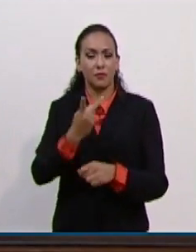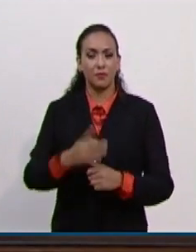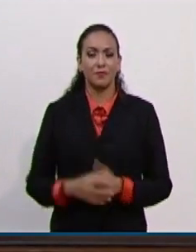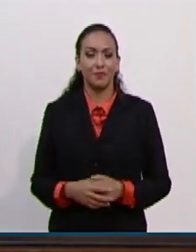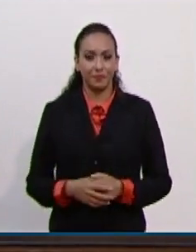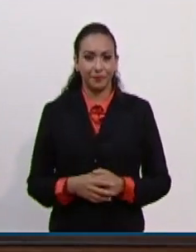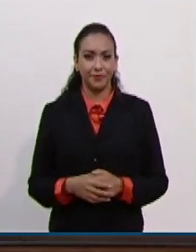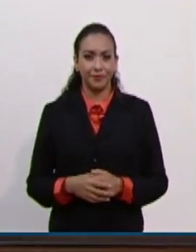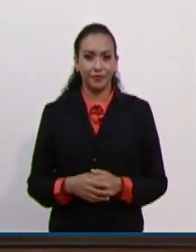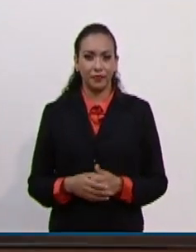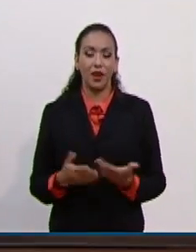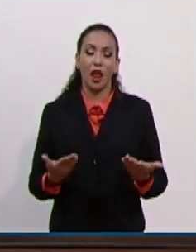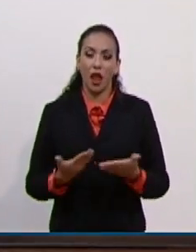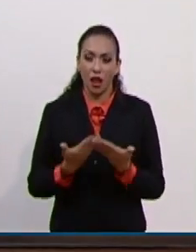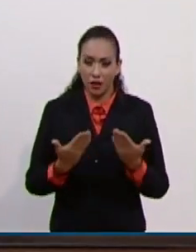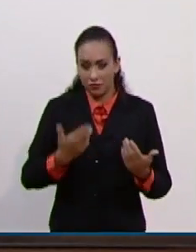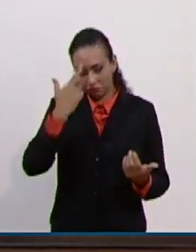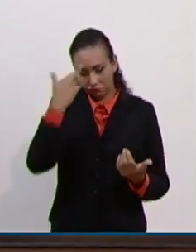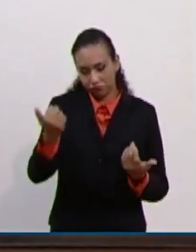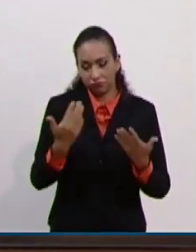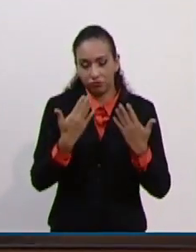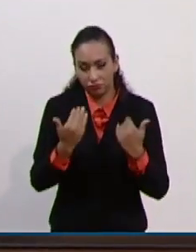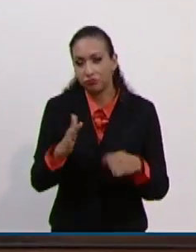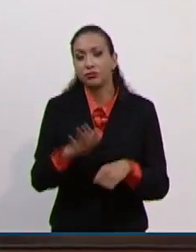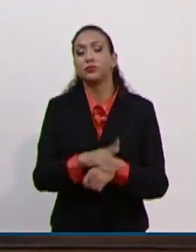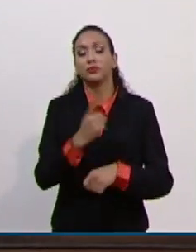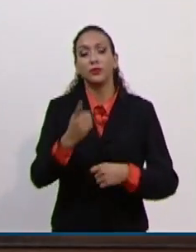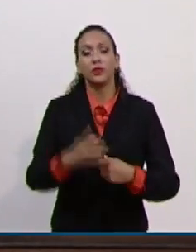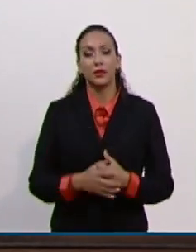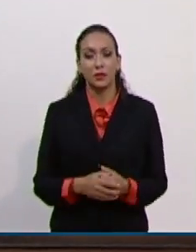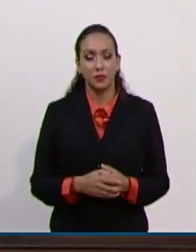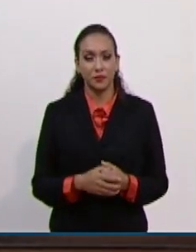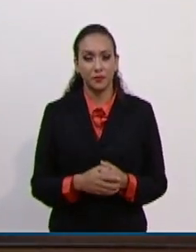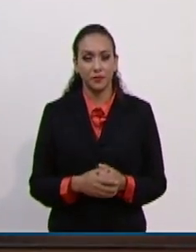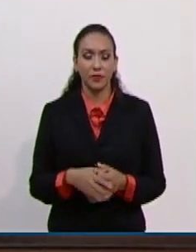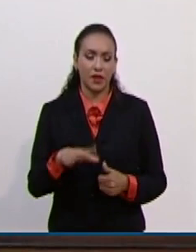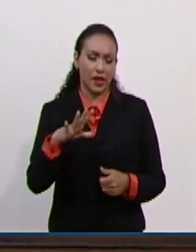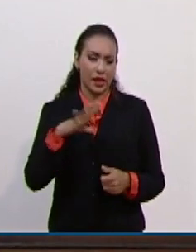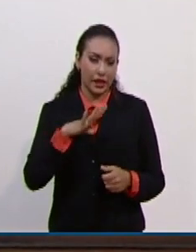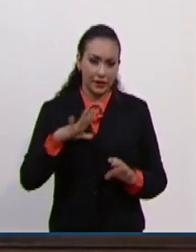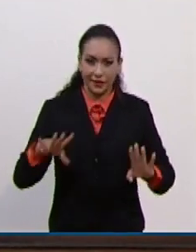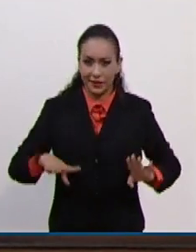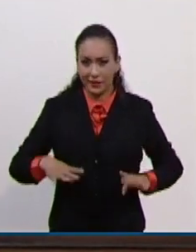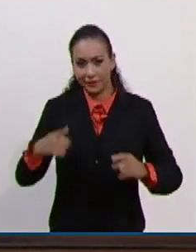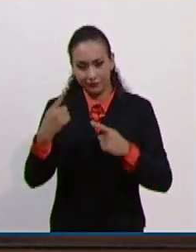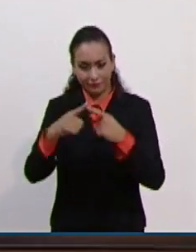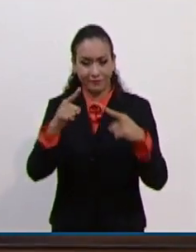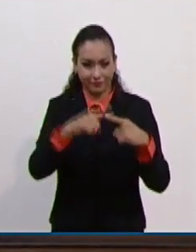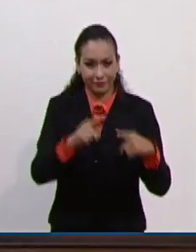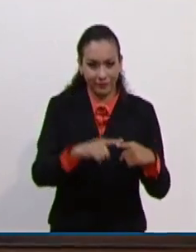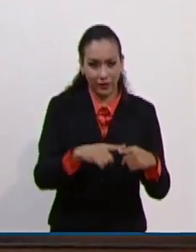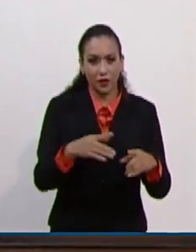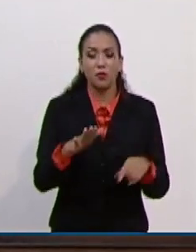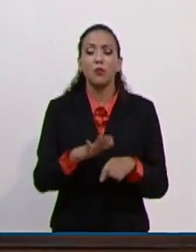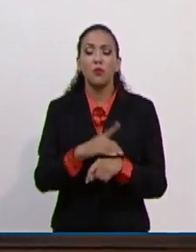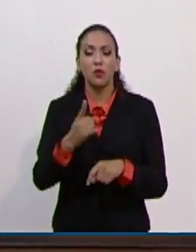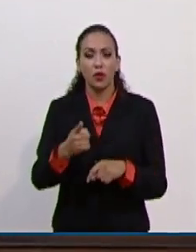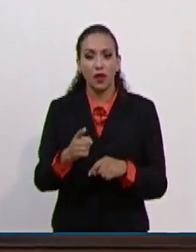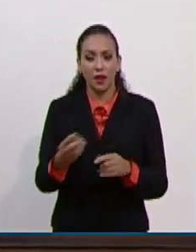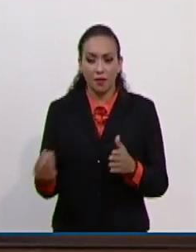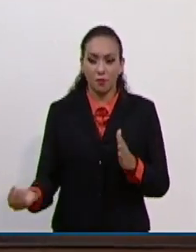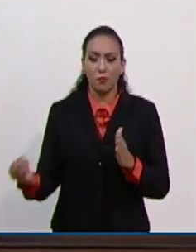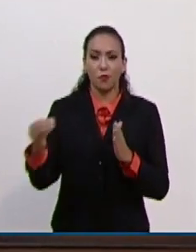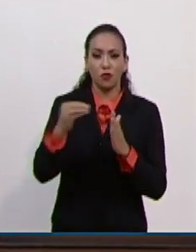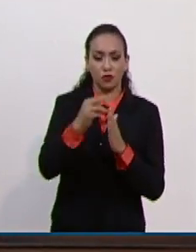Es infundado porque la determinación de las características de definitiva e inatacable que se le agregaron